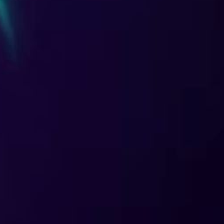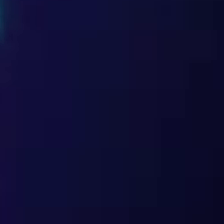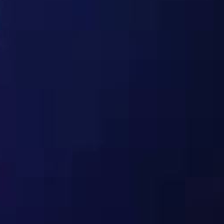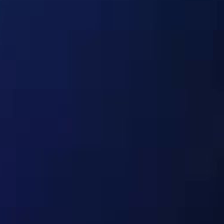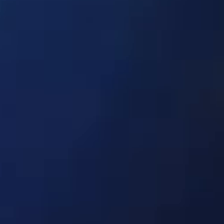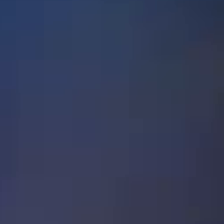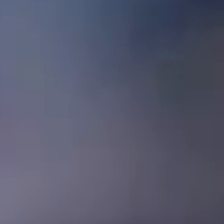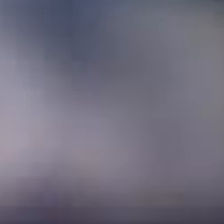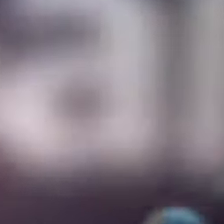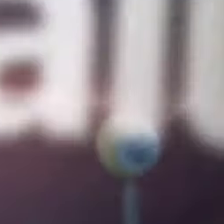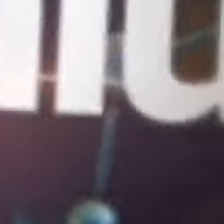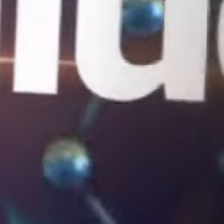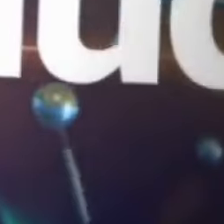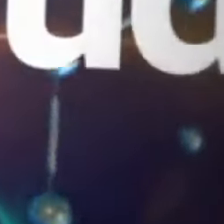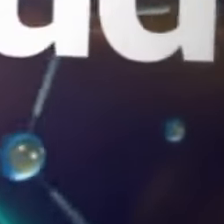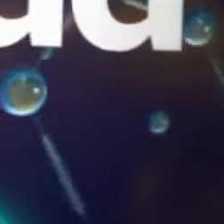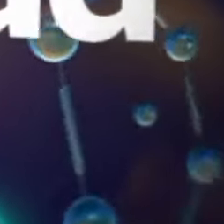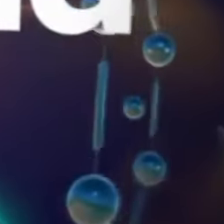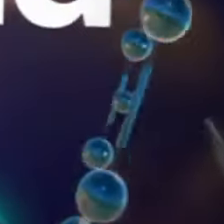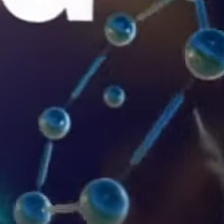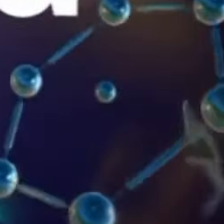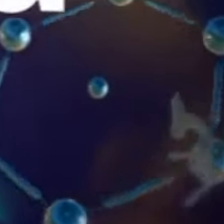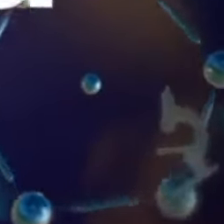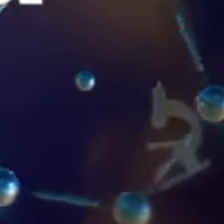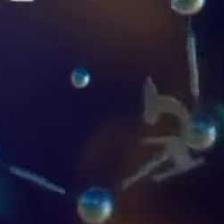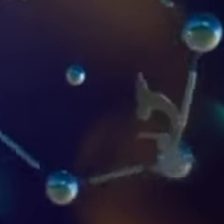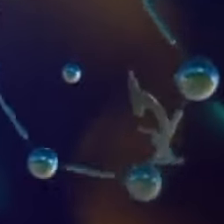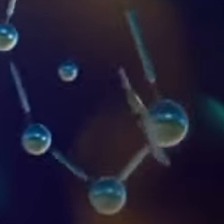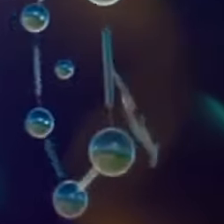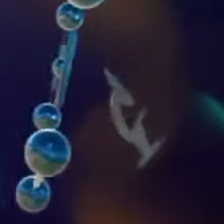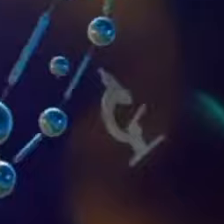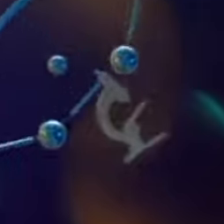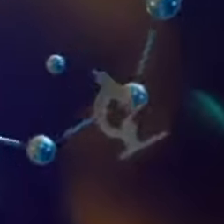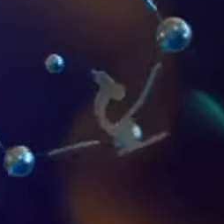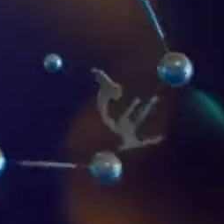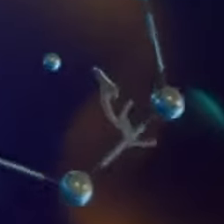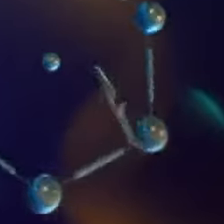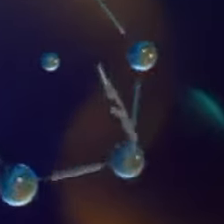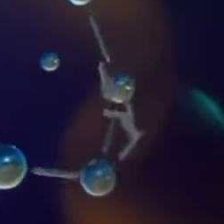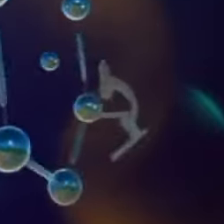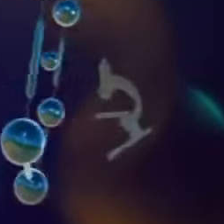Ya volvemos con El extraordinario mundo de la salud.